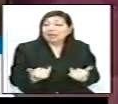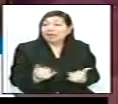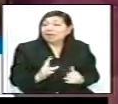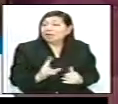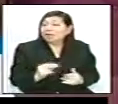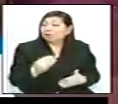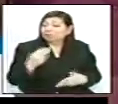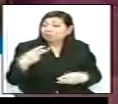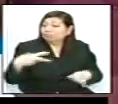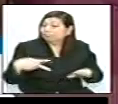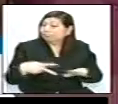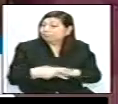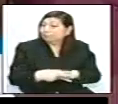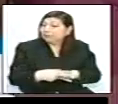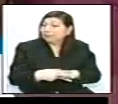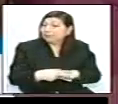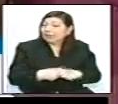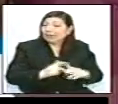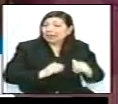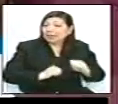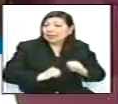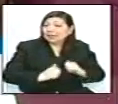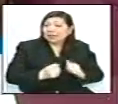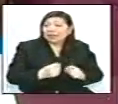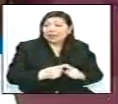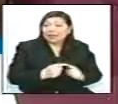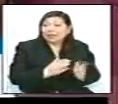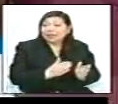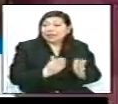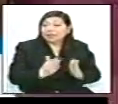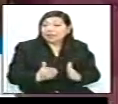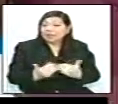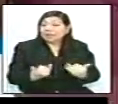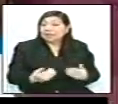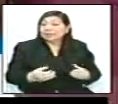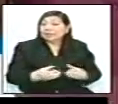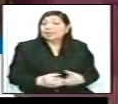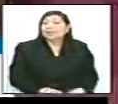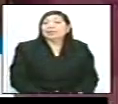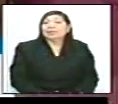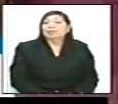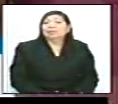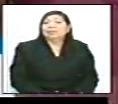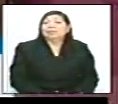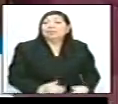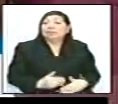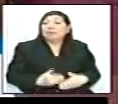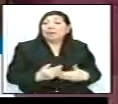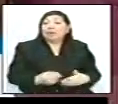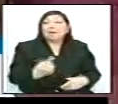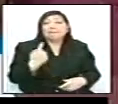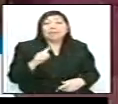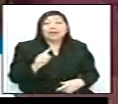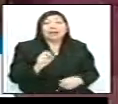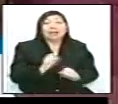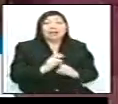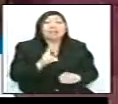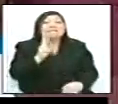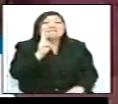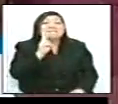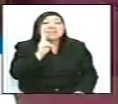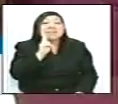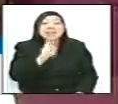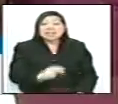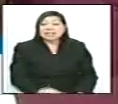no interrumpir incluso las actividades extraordinarias de esta comisión, esto se está programando para el día viernes. El